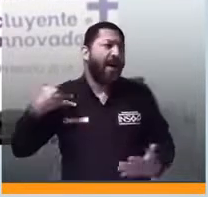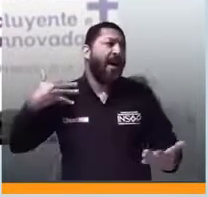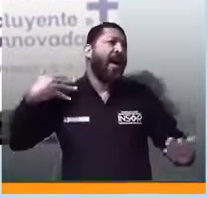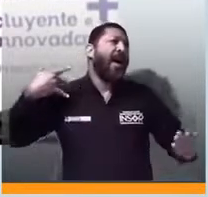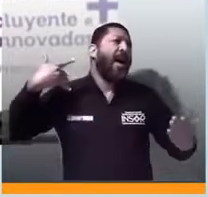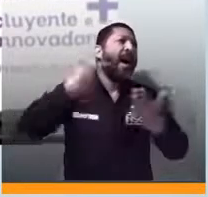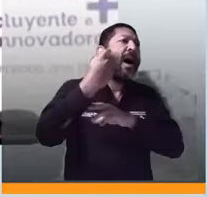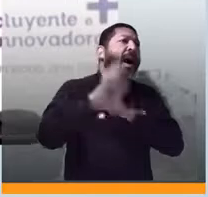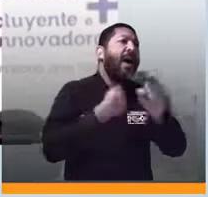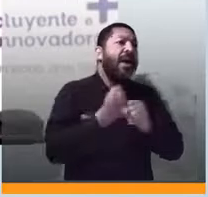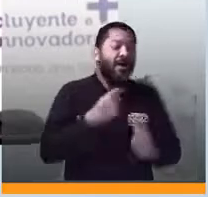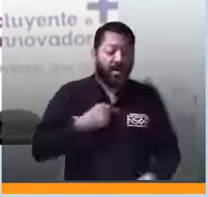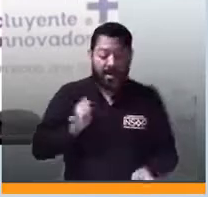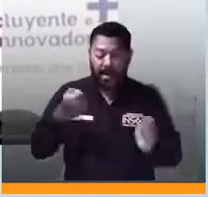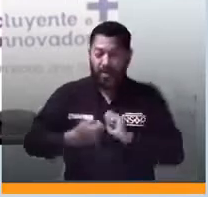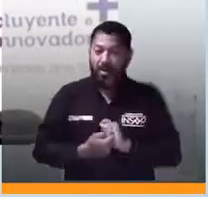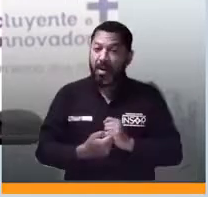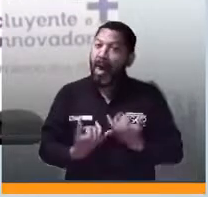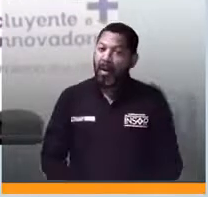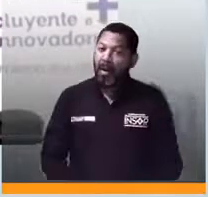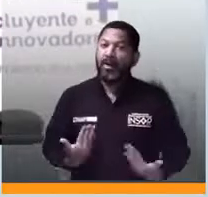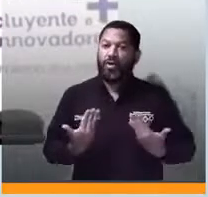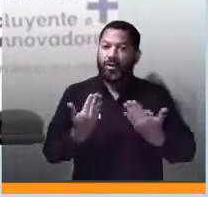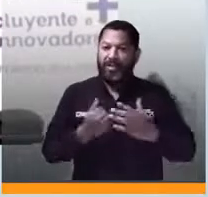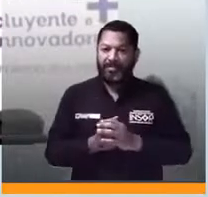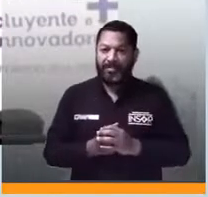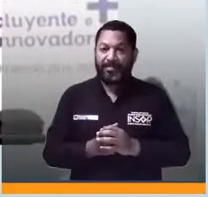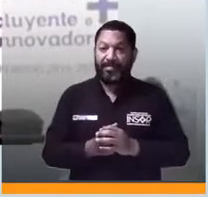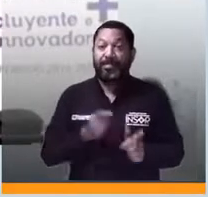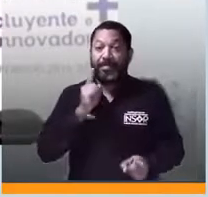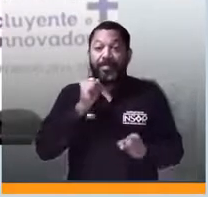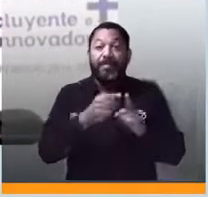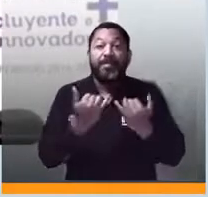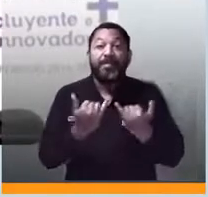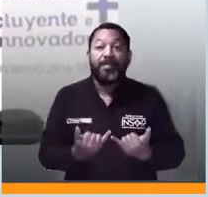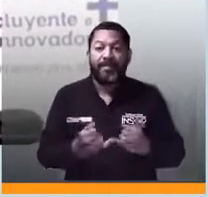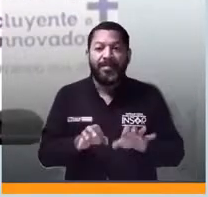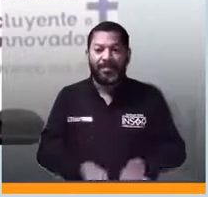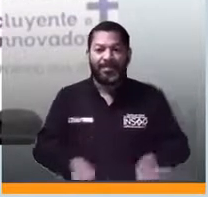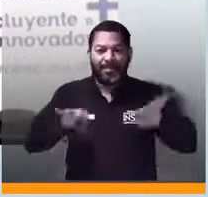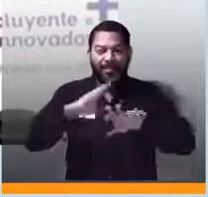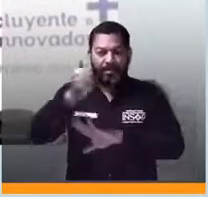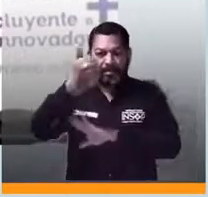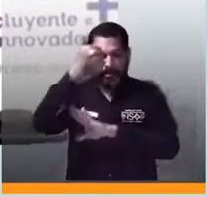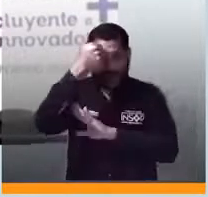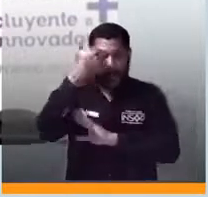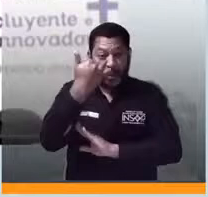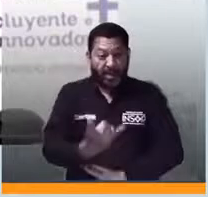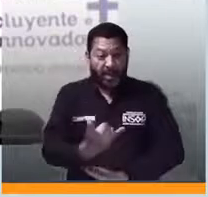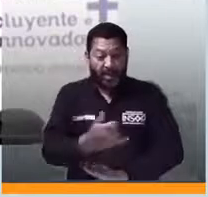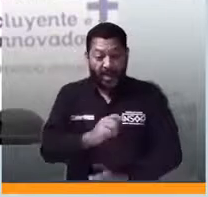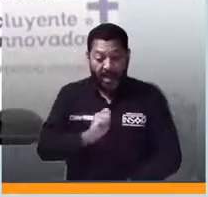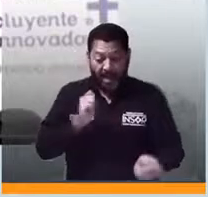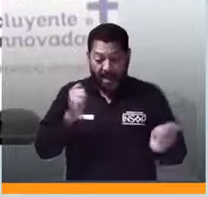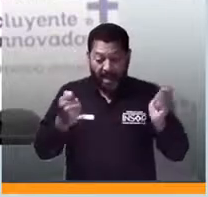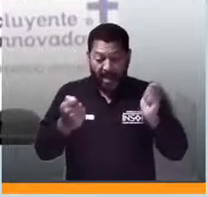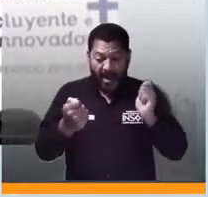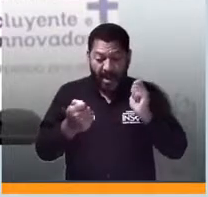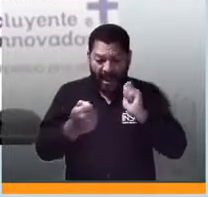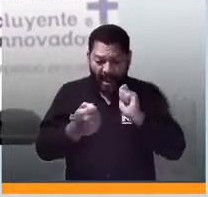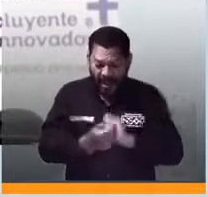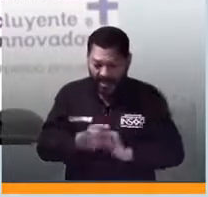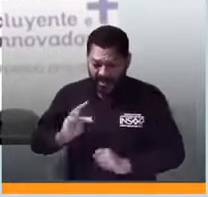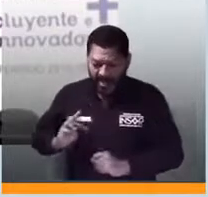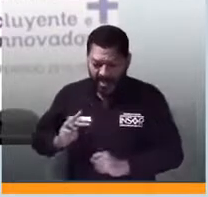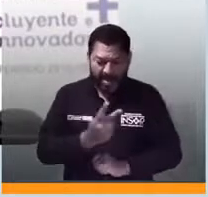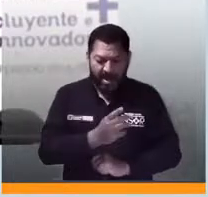años poder dar ese salto. Entonces, en esa dirección, creo que lo fundamental es que estos cambios y estas transformaciones en